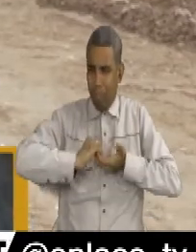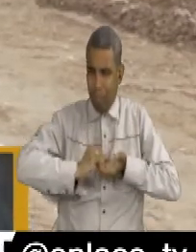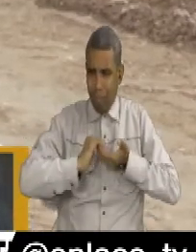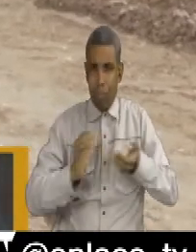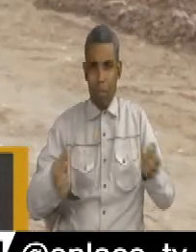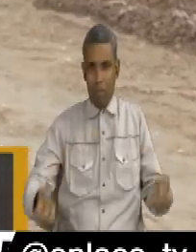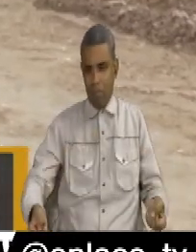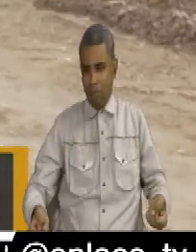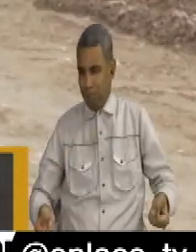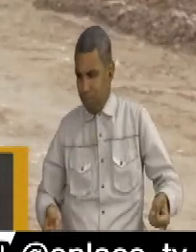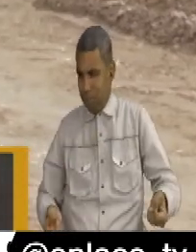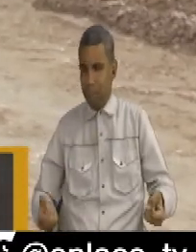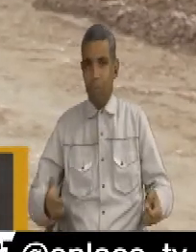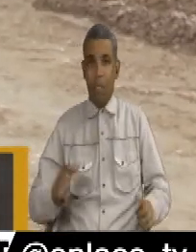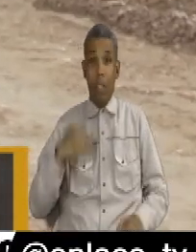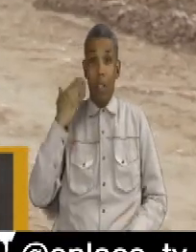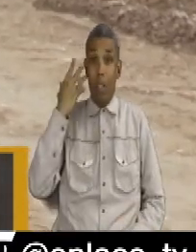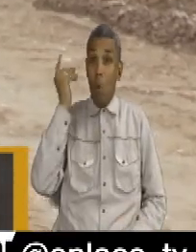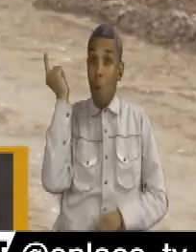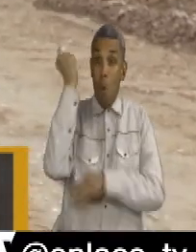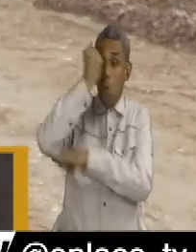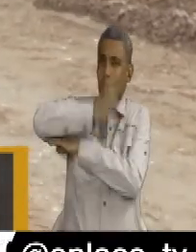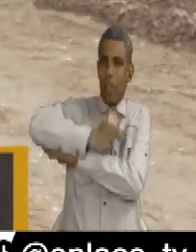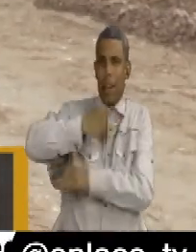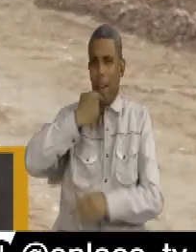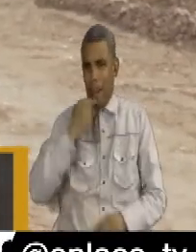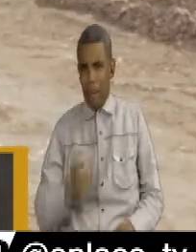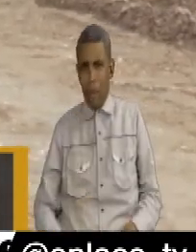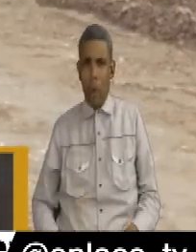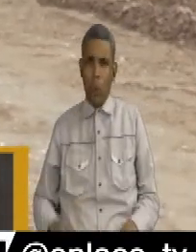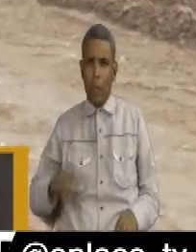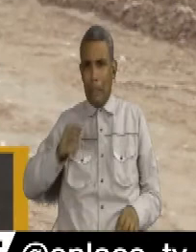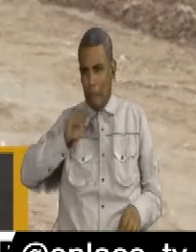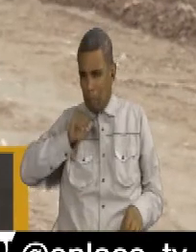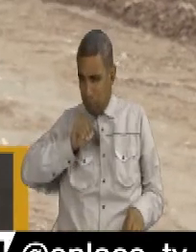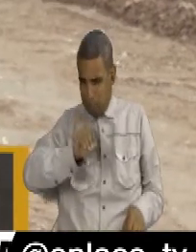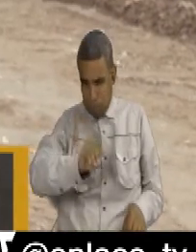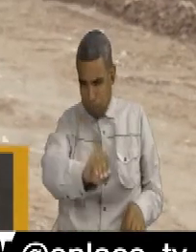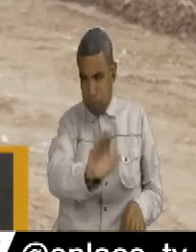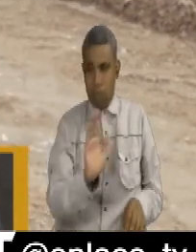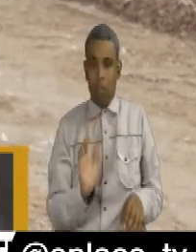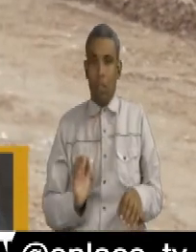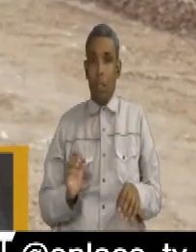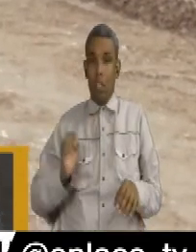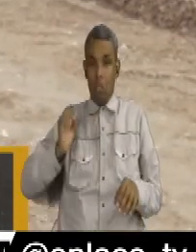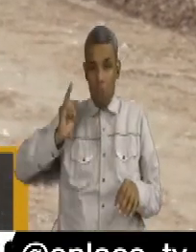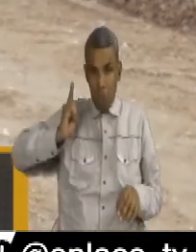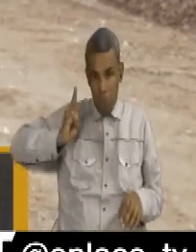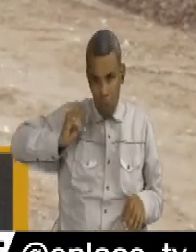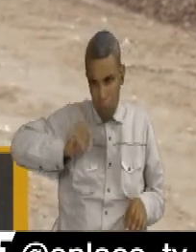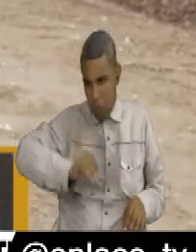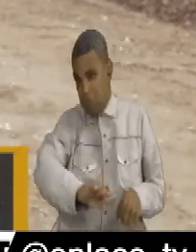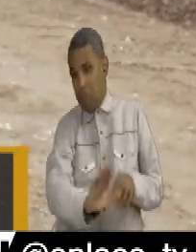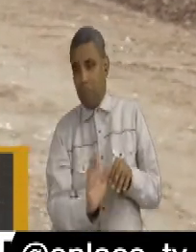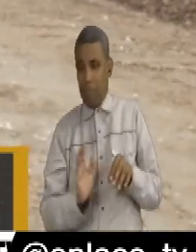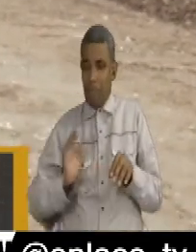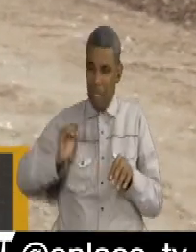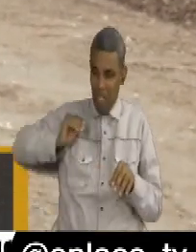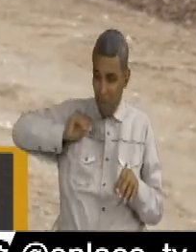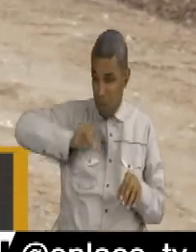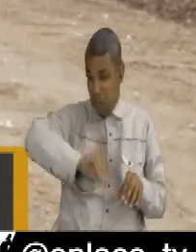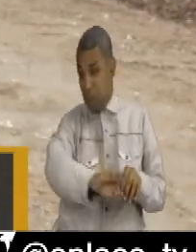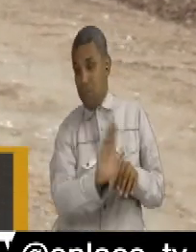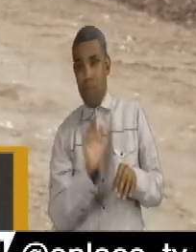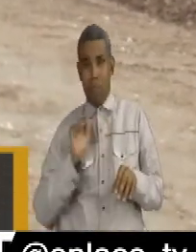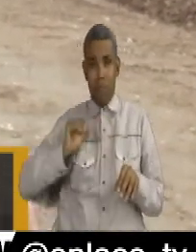300 tractomulas diarias, las cuales cargadas sobrepasan las 50 toneladas cada una. Esto hace bastante daño